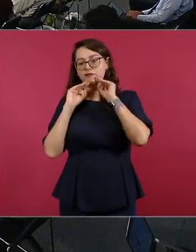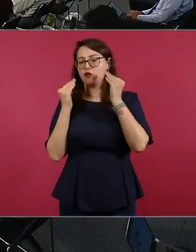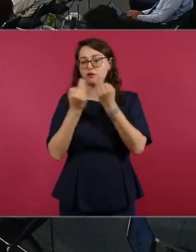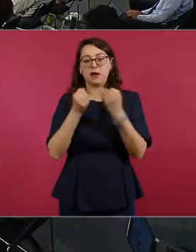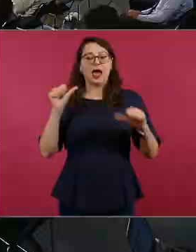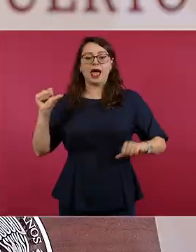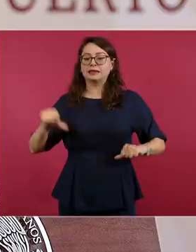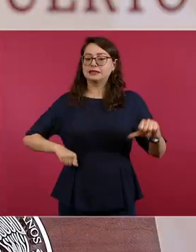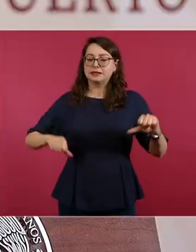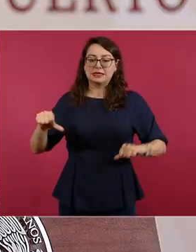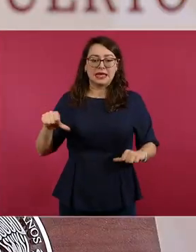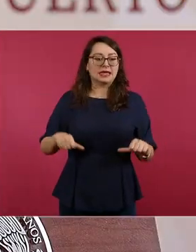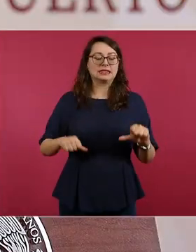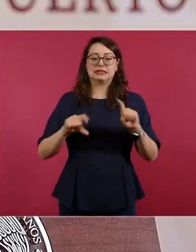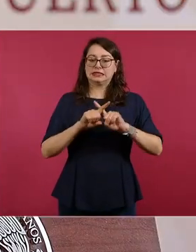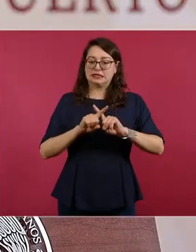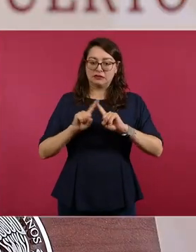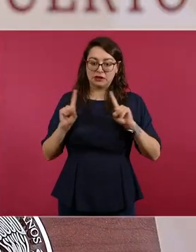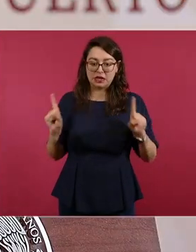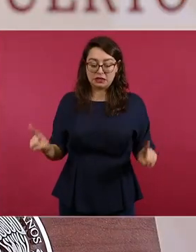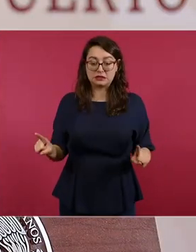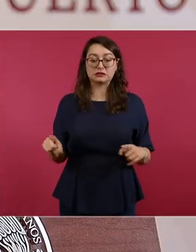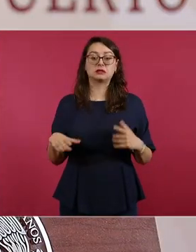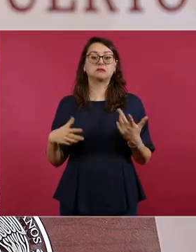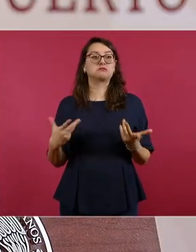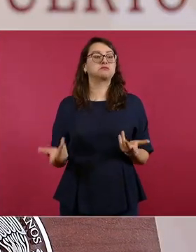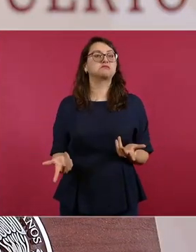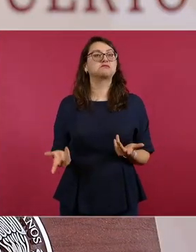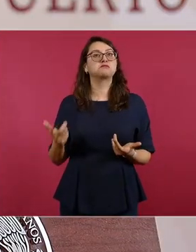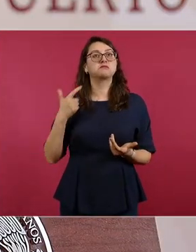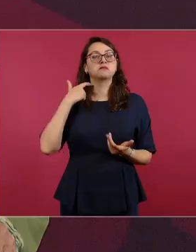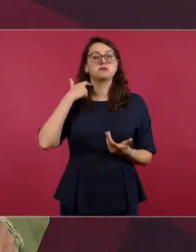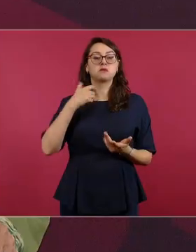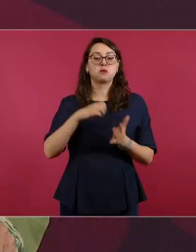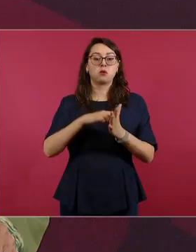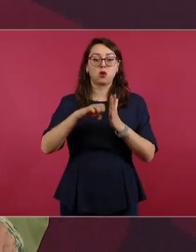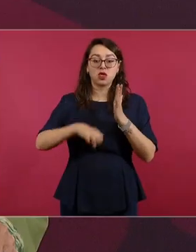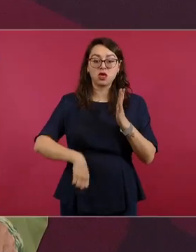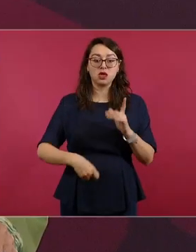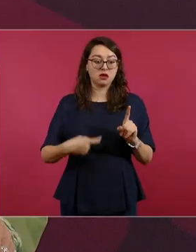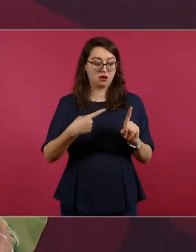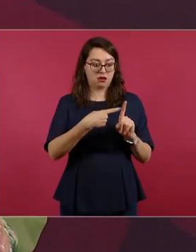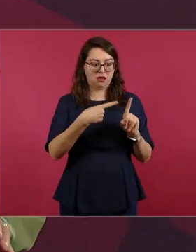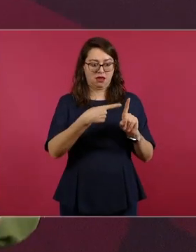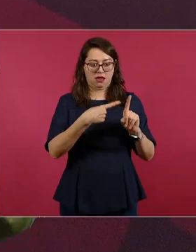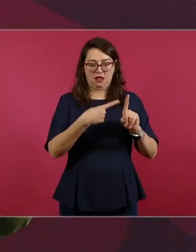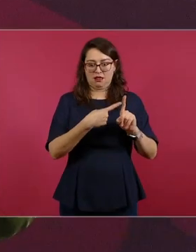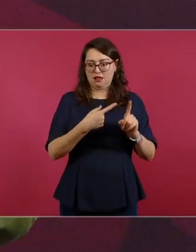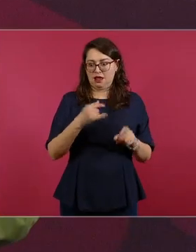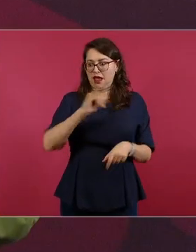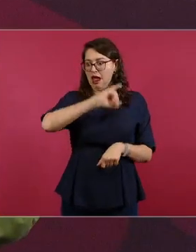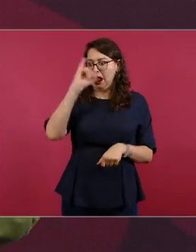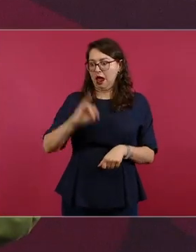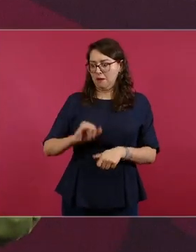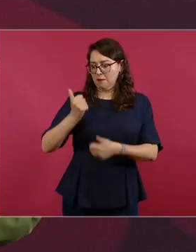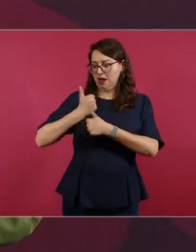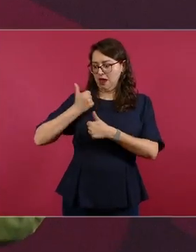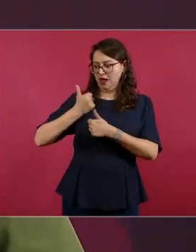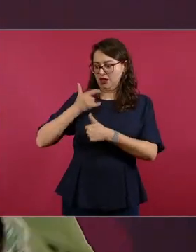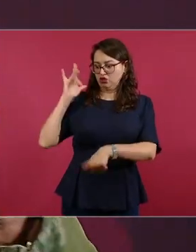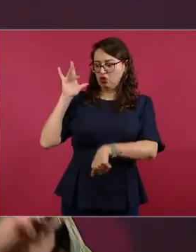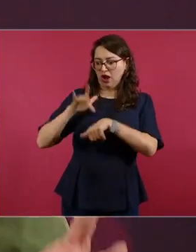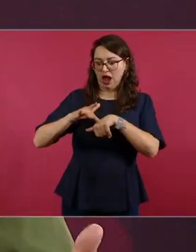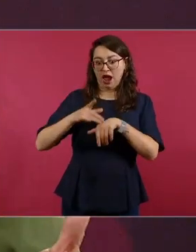es pues llevar al al civil que entra a las fuerzas armadas a conocer las fuerzas